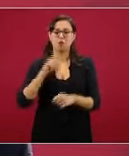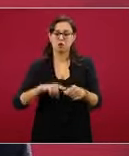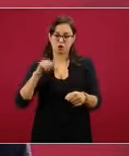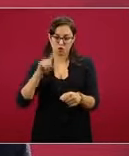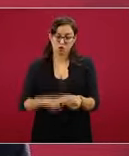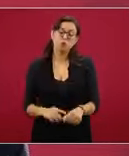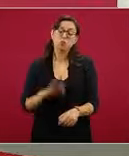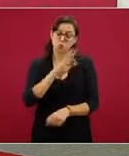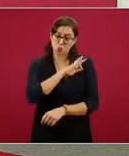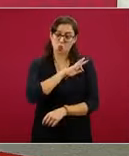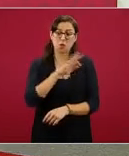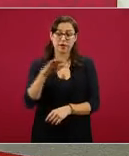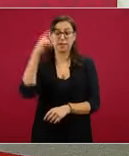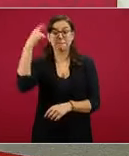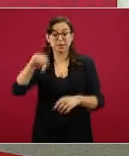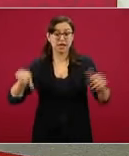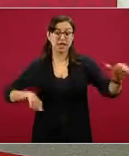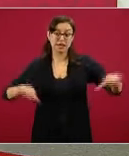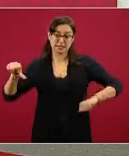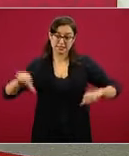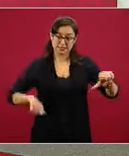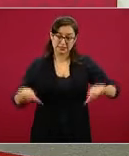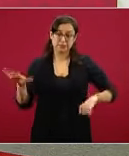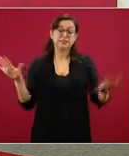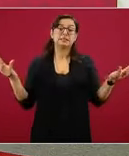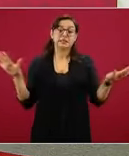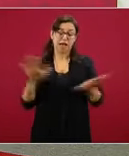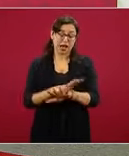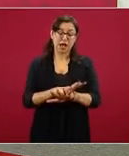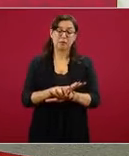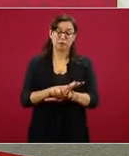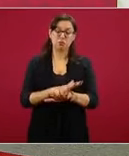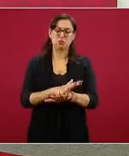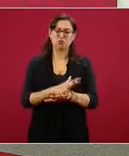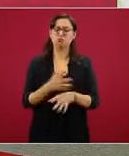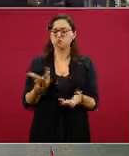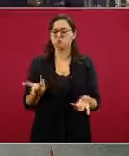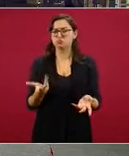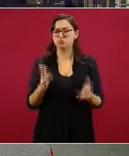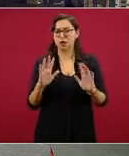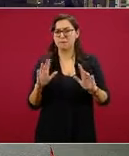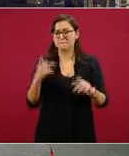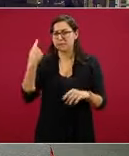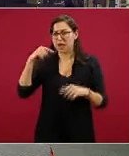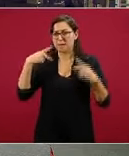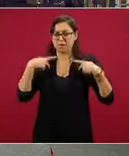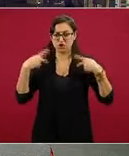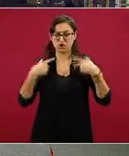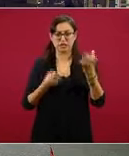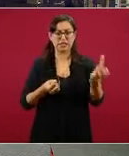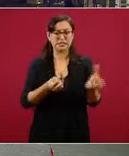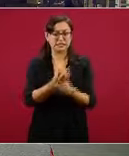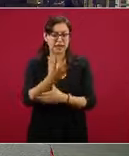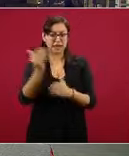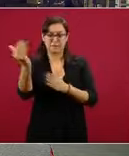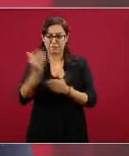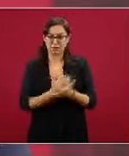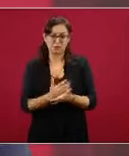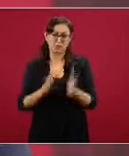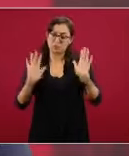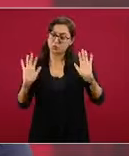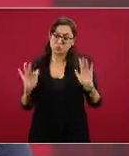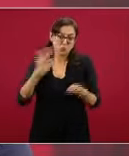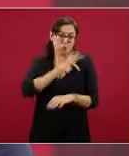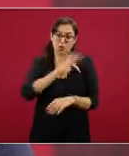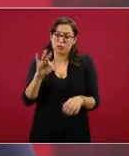disminuir la actividades en el espacio público, a disminuir la movilidad en cualquier momento. De